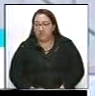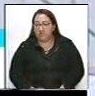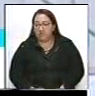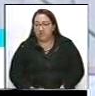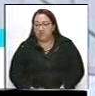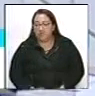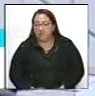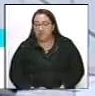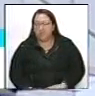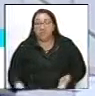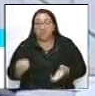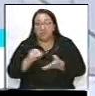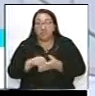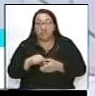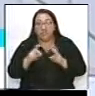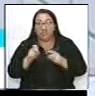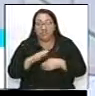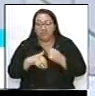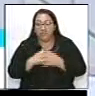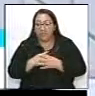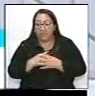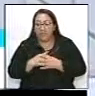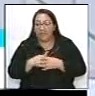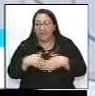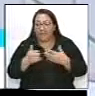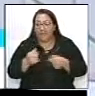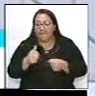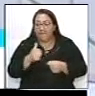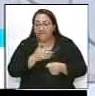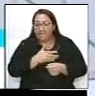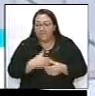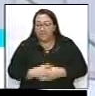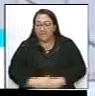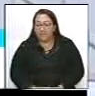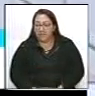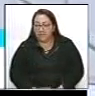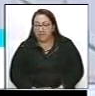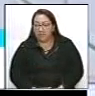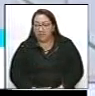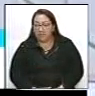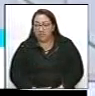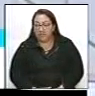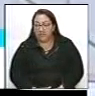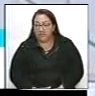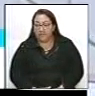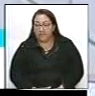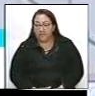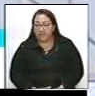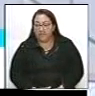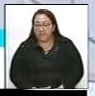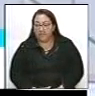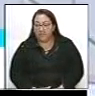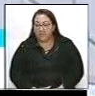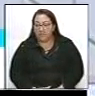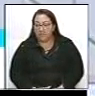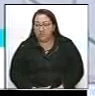Y el que pone además los temas en la agenda es el propio presidente del Congreso. Entonces, yo